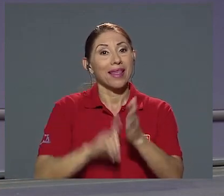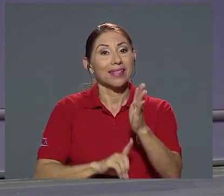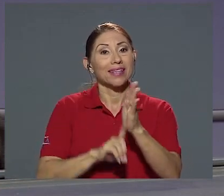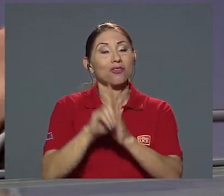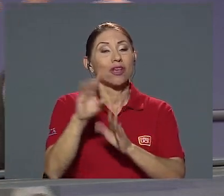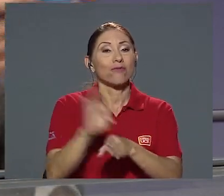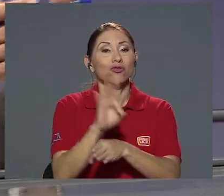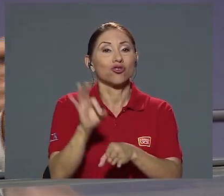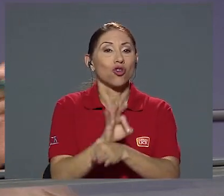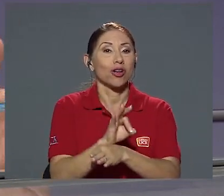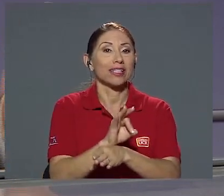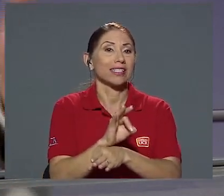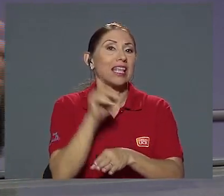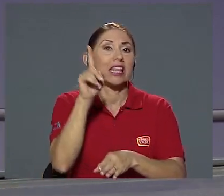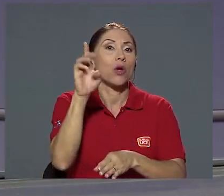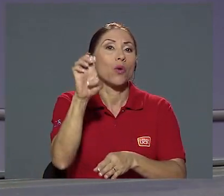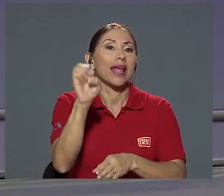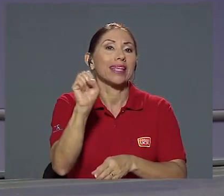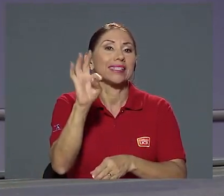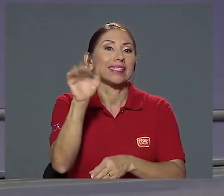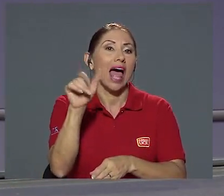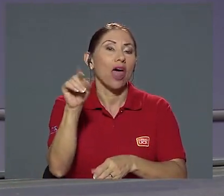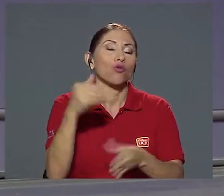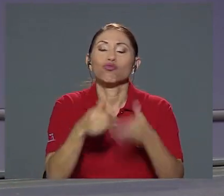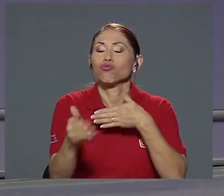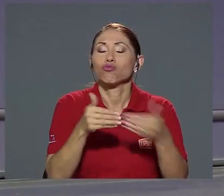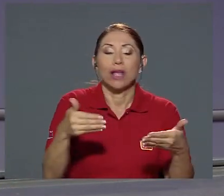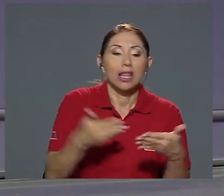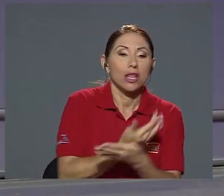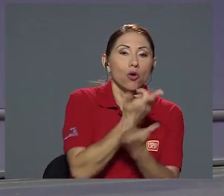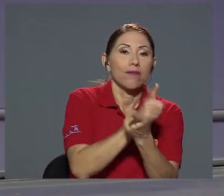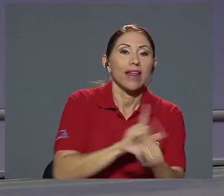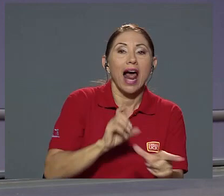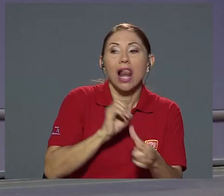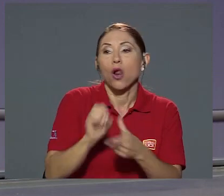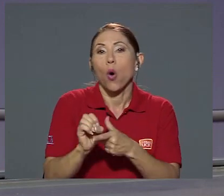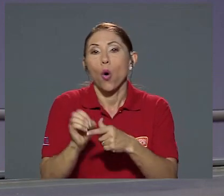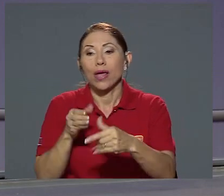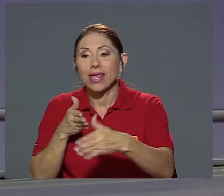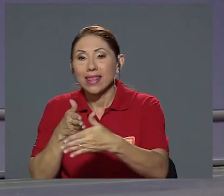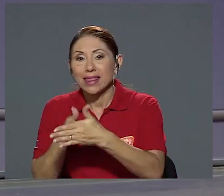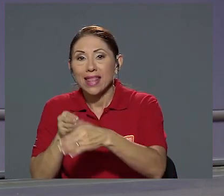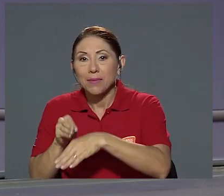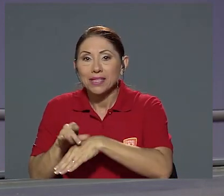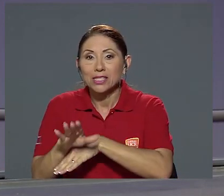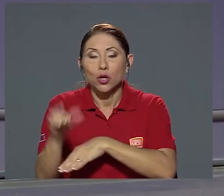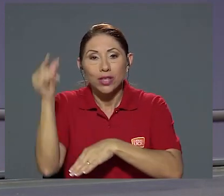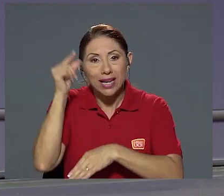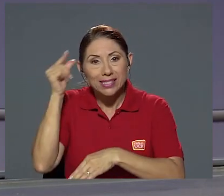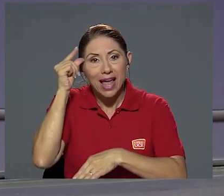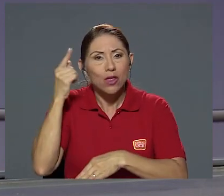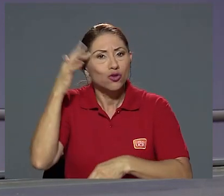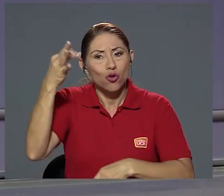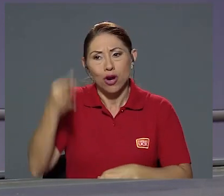en cualquier modelo, sea un modelo neoliberal o un modelo de intervención del Estado. Creo que no existen las